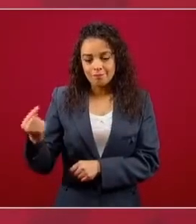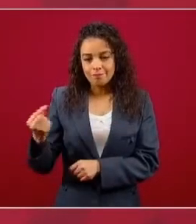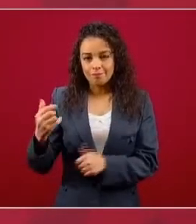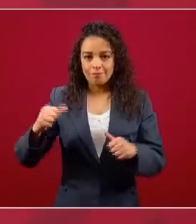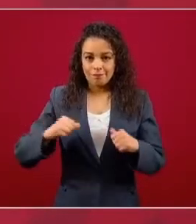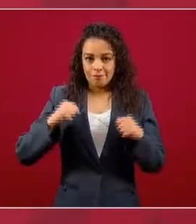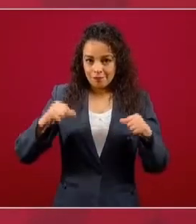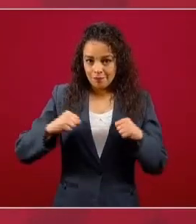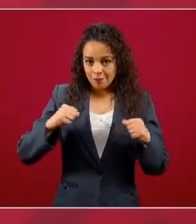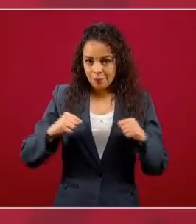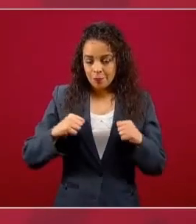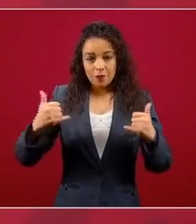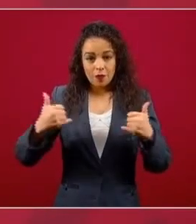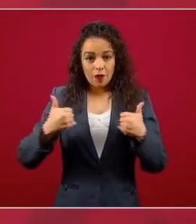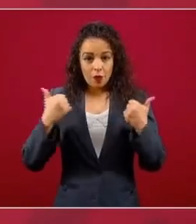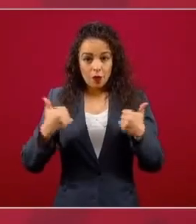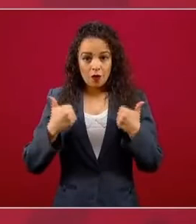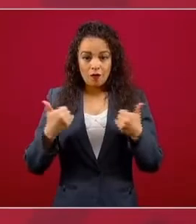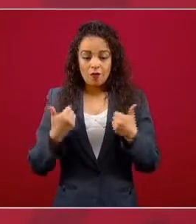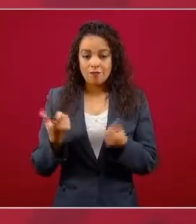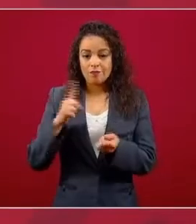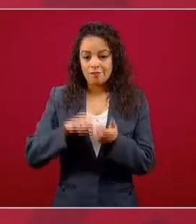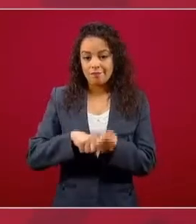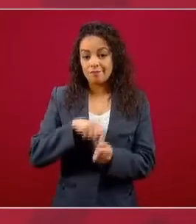jóvenes estudiantes